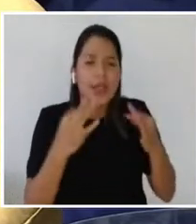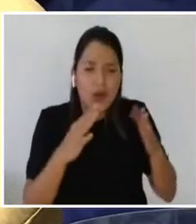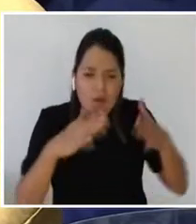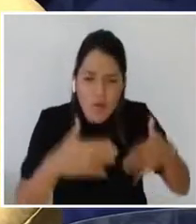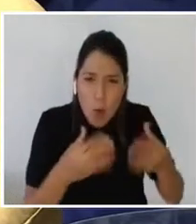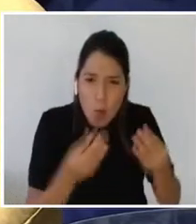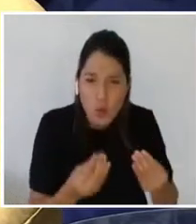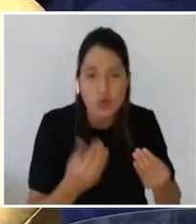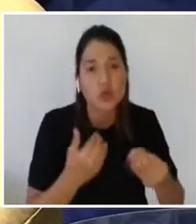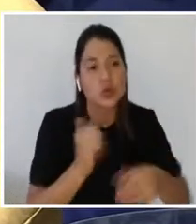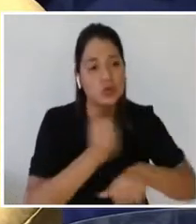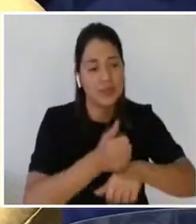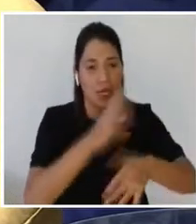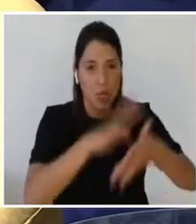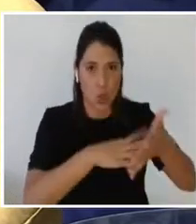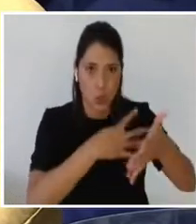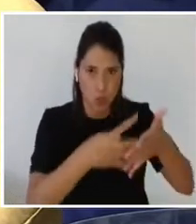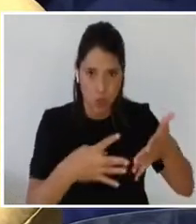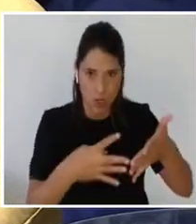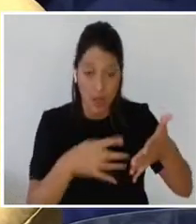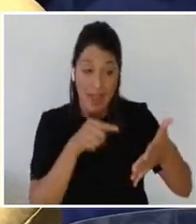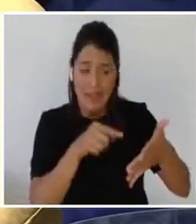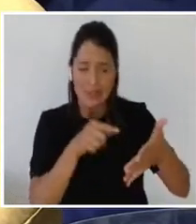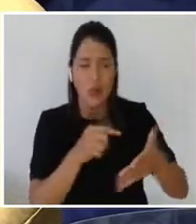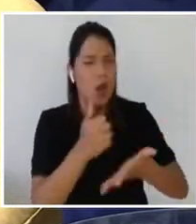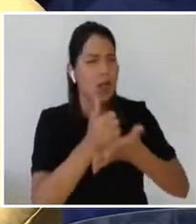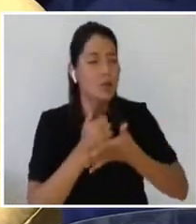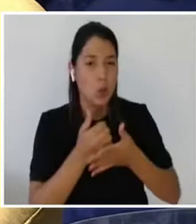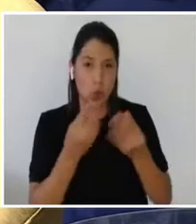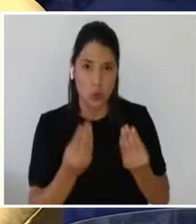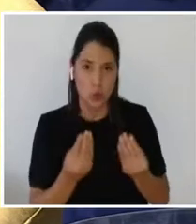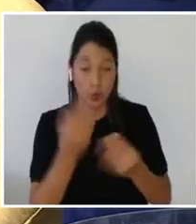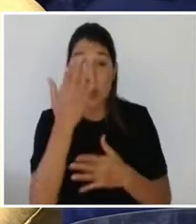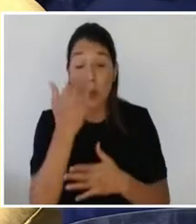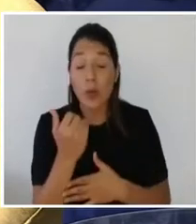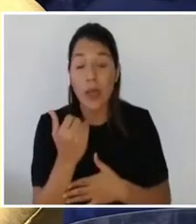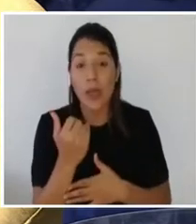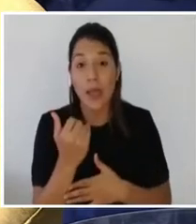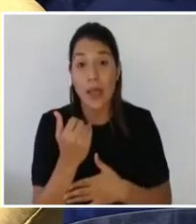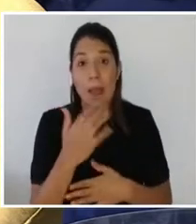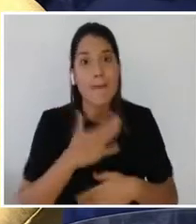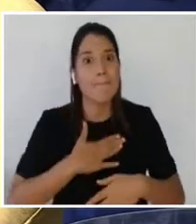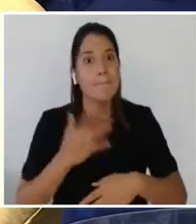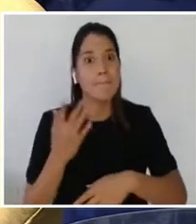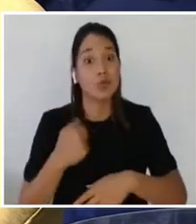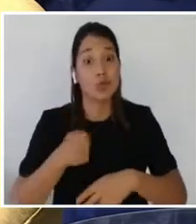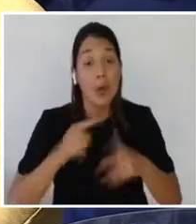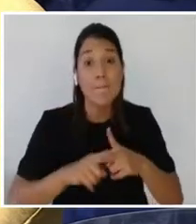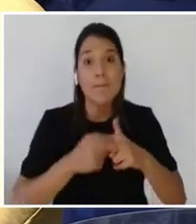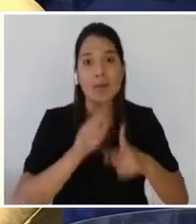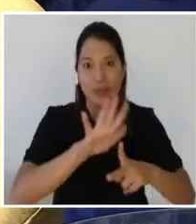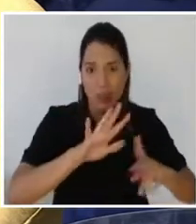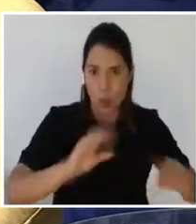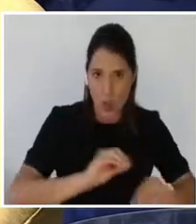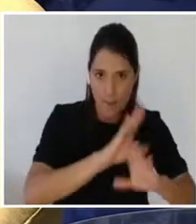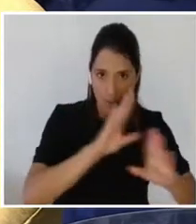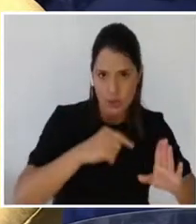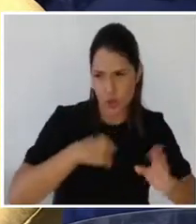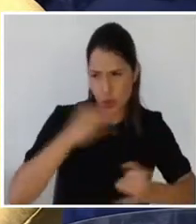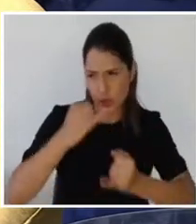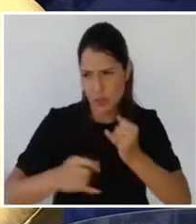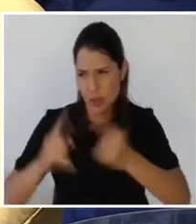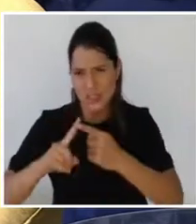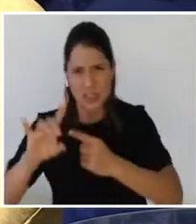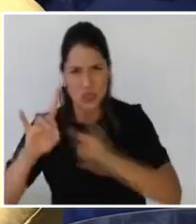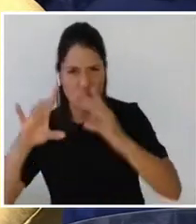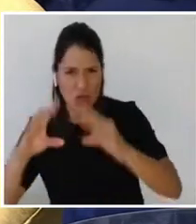un calendario. Eso me ha ayudado muchísimo, porque mis días empiezan a las 5 de la mañana y terminan como a las 8 o 10 de la